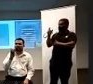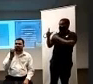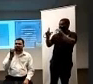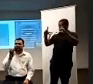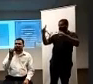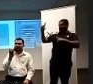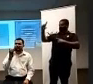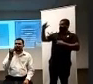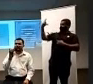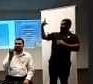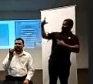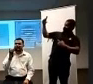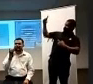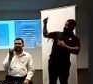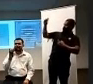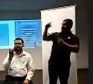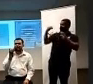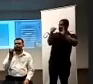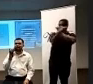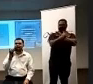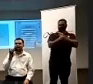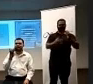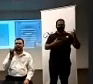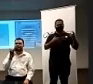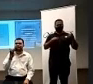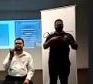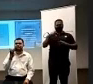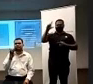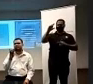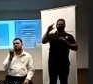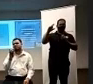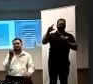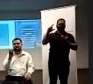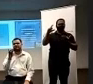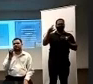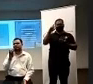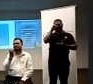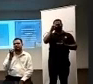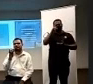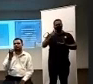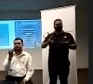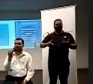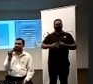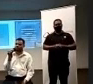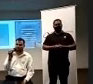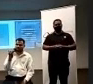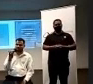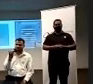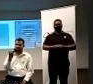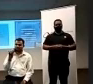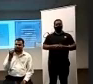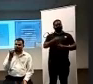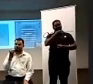Entonces, el escaneo del QR se puede hacer, pero es una lucha que te va a llevar como 5 o 10 minutos.